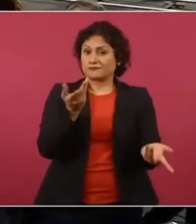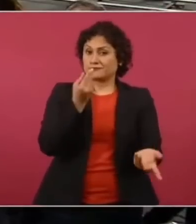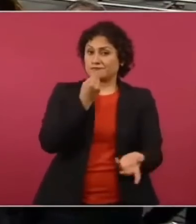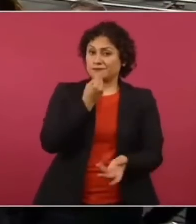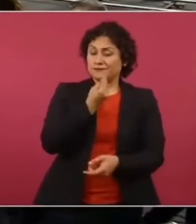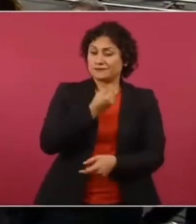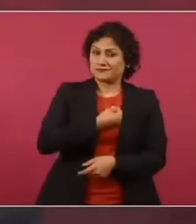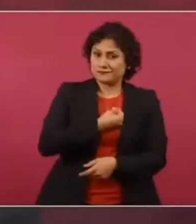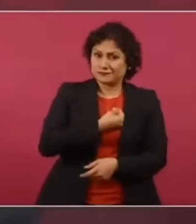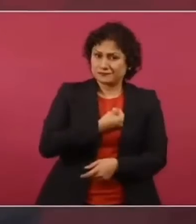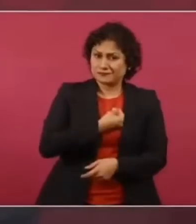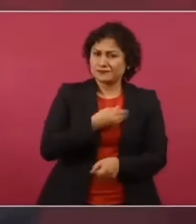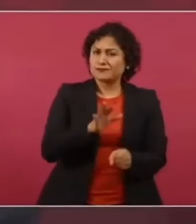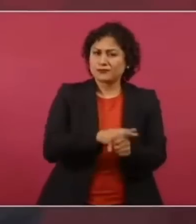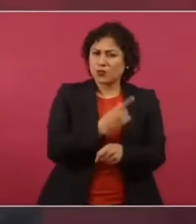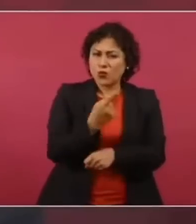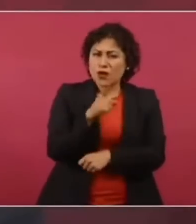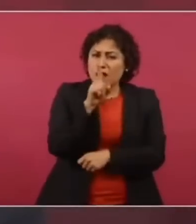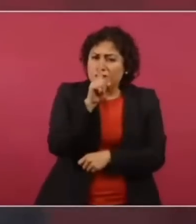silencio?